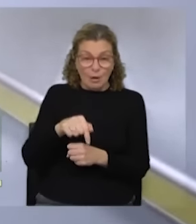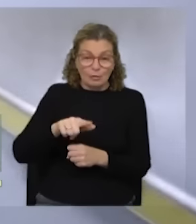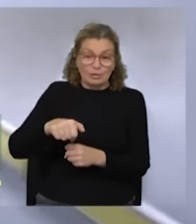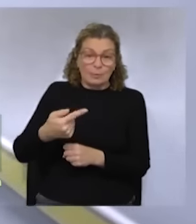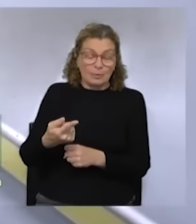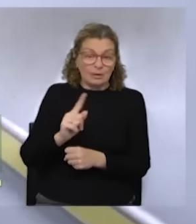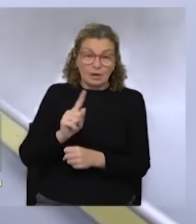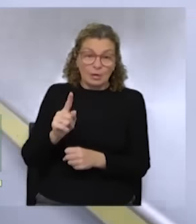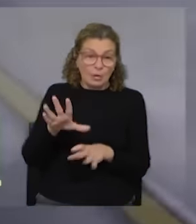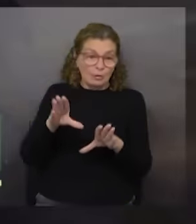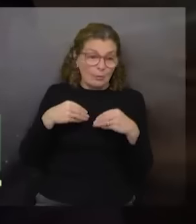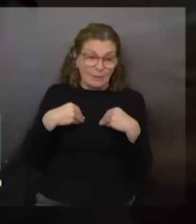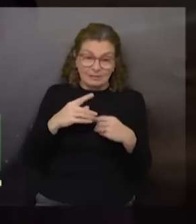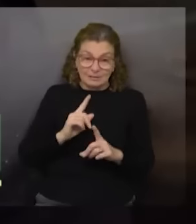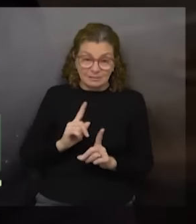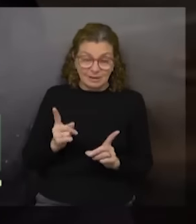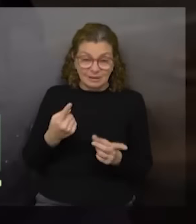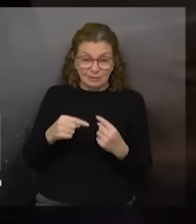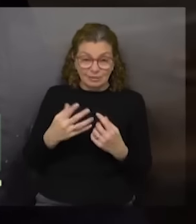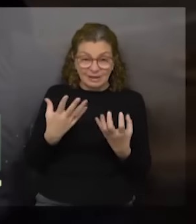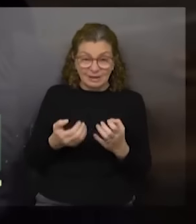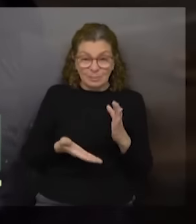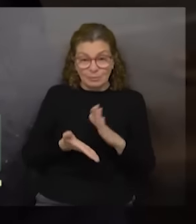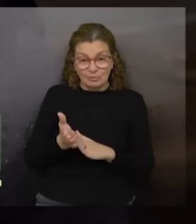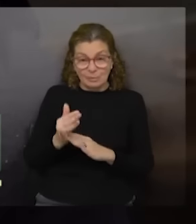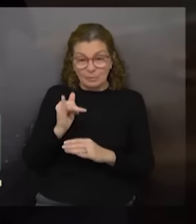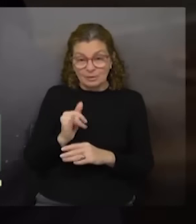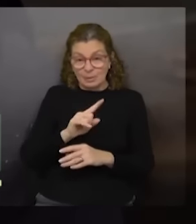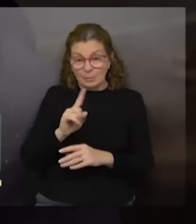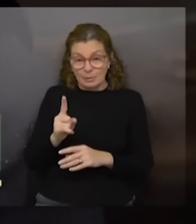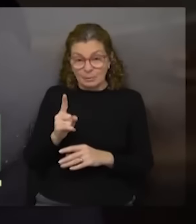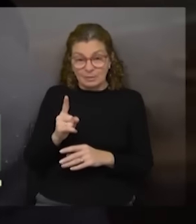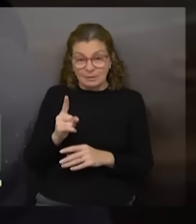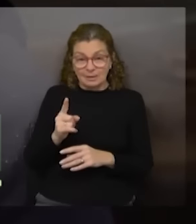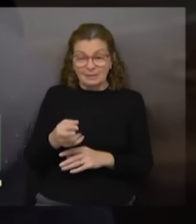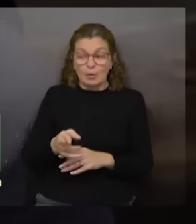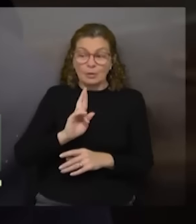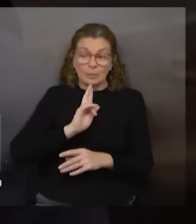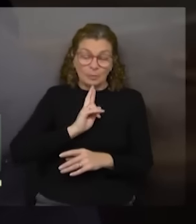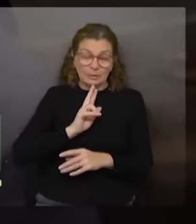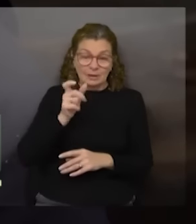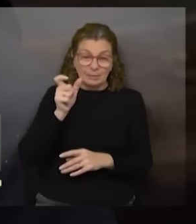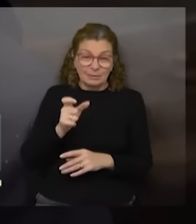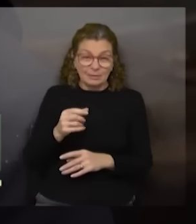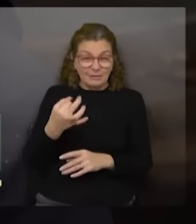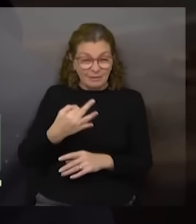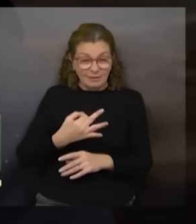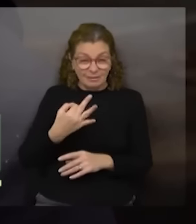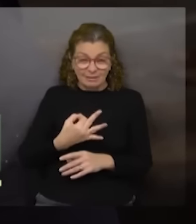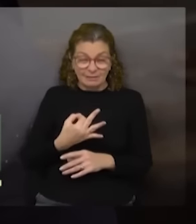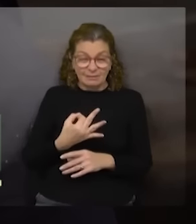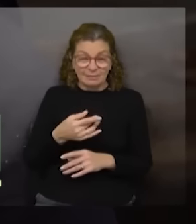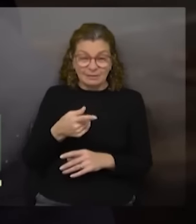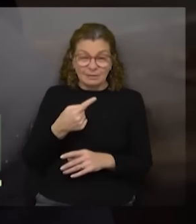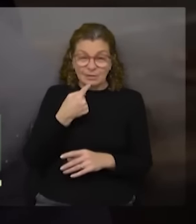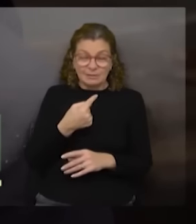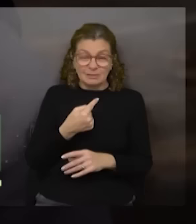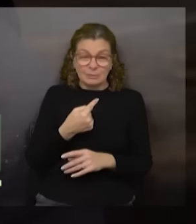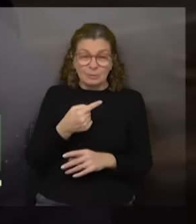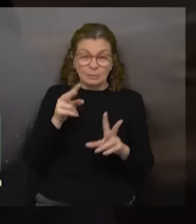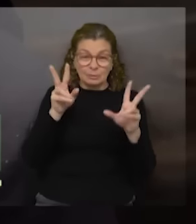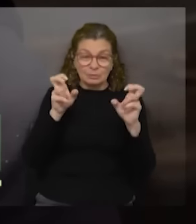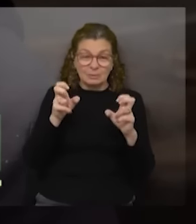Quienes no no lo van a hacer es decir queremos que salga por sí o por no pero que se le dé una respuesta Porque francamente este consideramos que es un